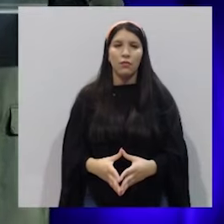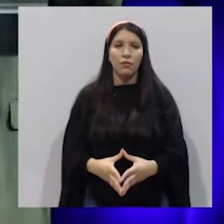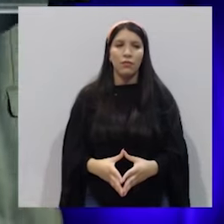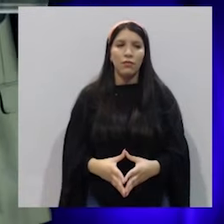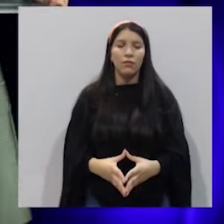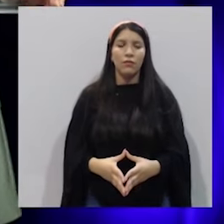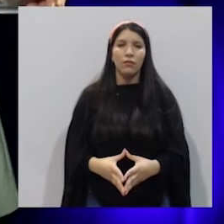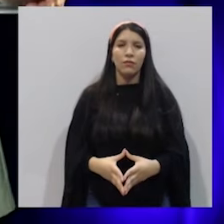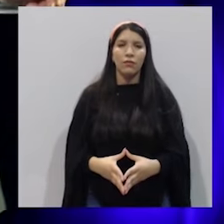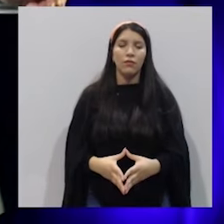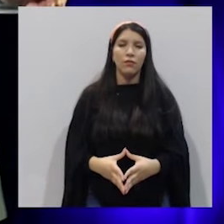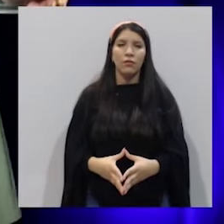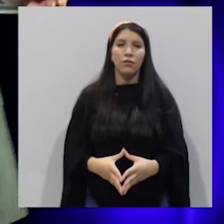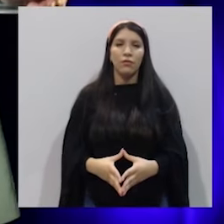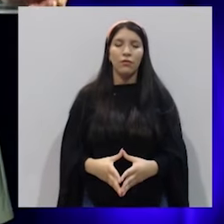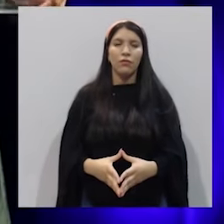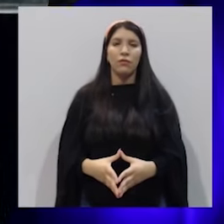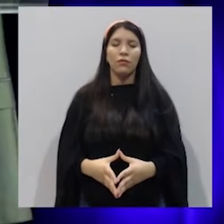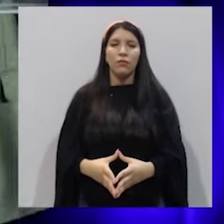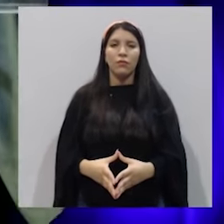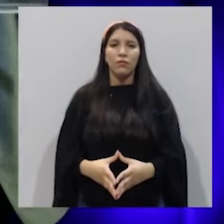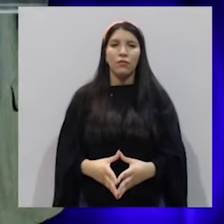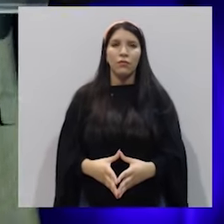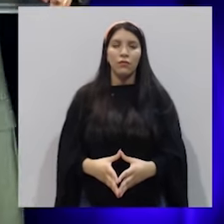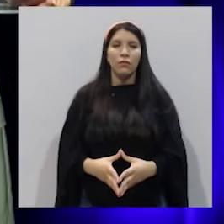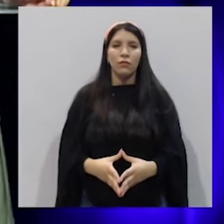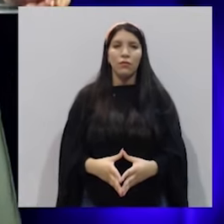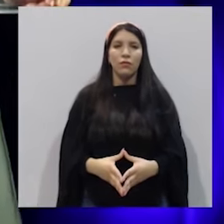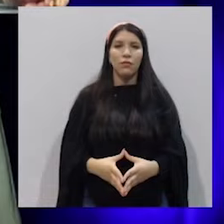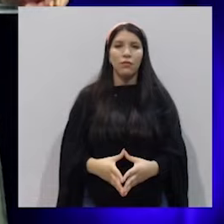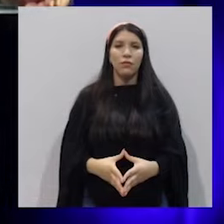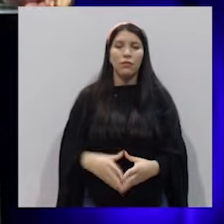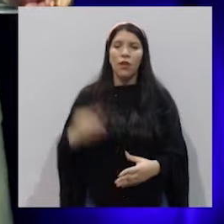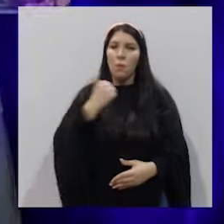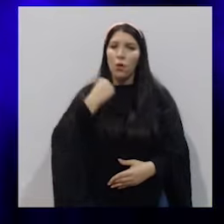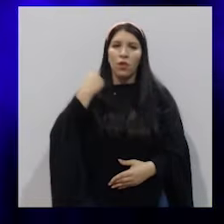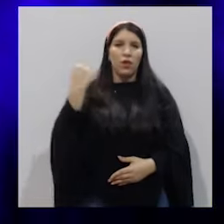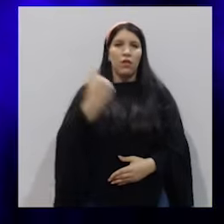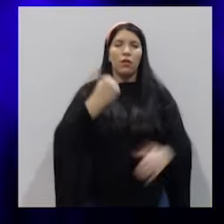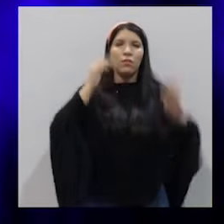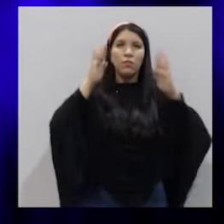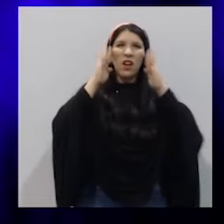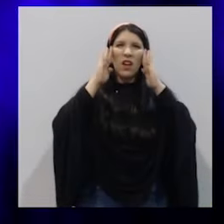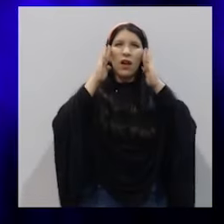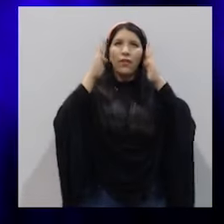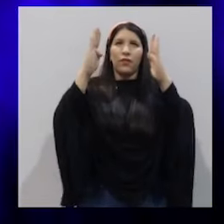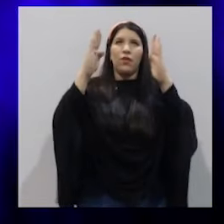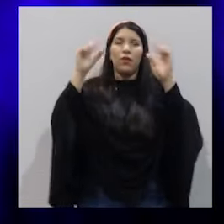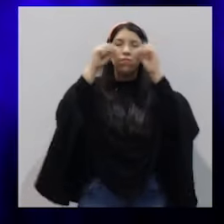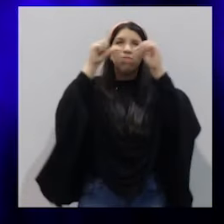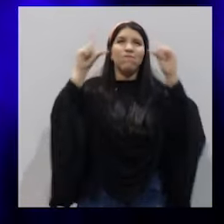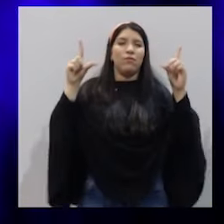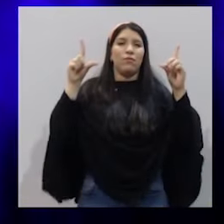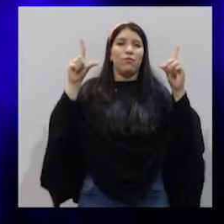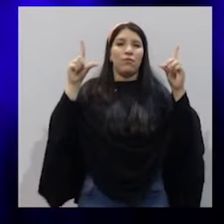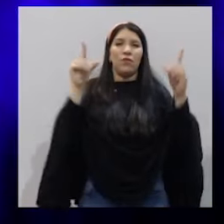familia con nuestros hijos con el matrimonio para con la iglesia en tu trabajo en tu profesión el enemigo a tratar